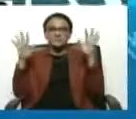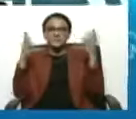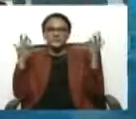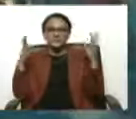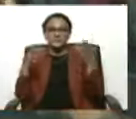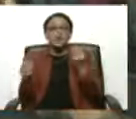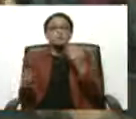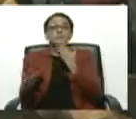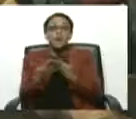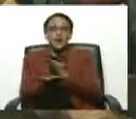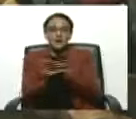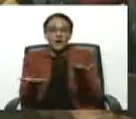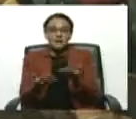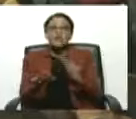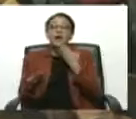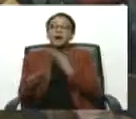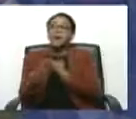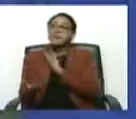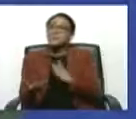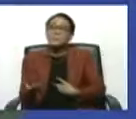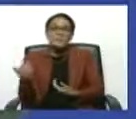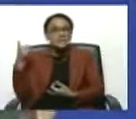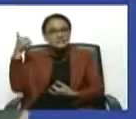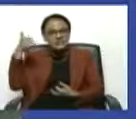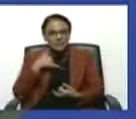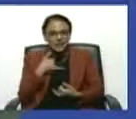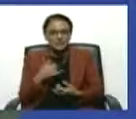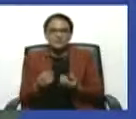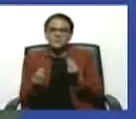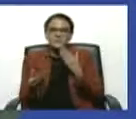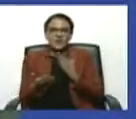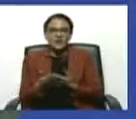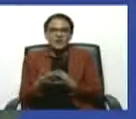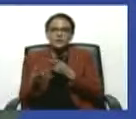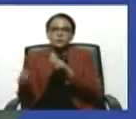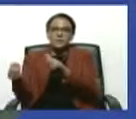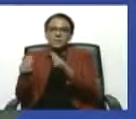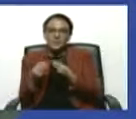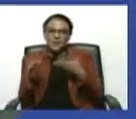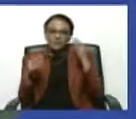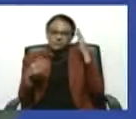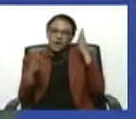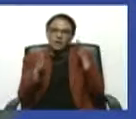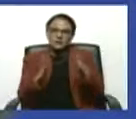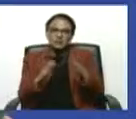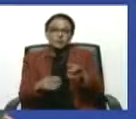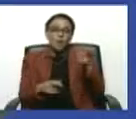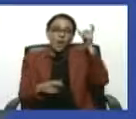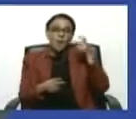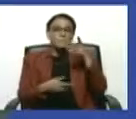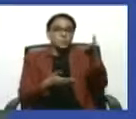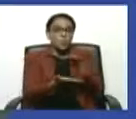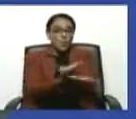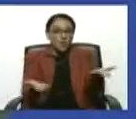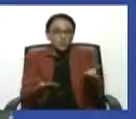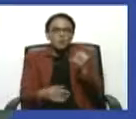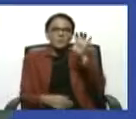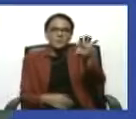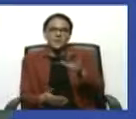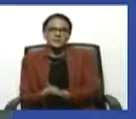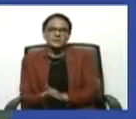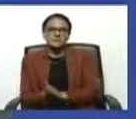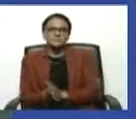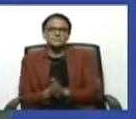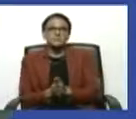Bueno, gracias también, presidente, por toda esa dedicación a nuestro pueblo y a nuestro país. Mientras